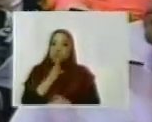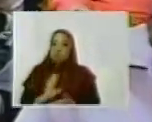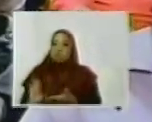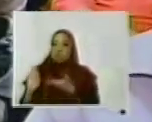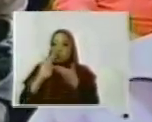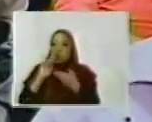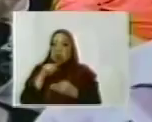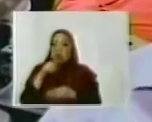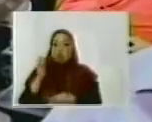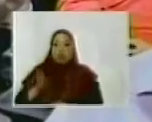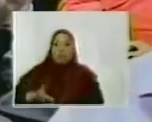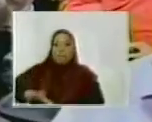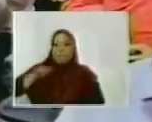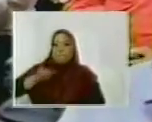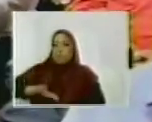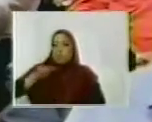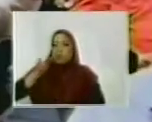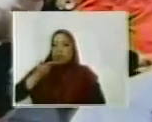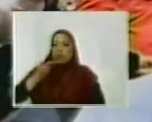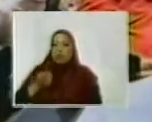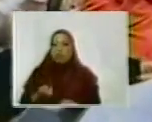tiene un rol fundamental.